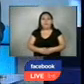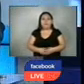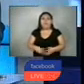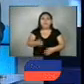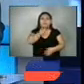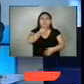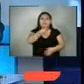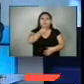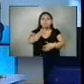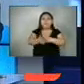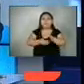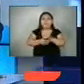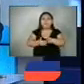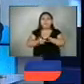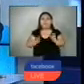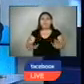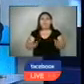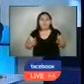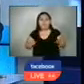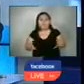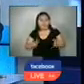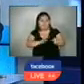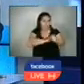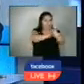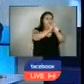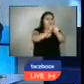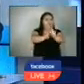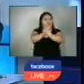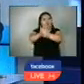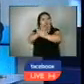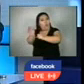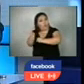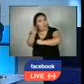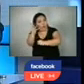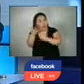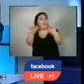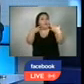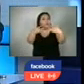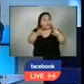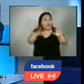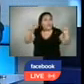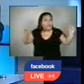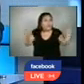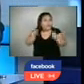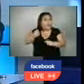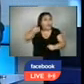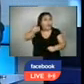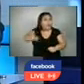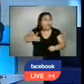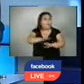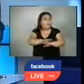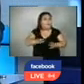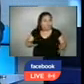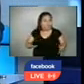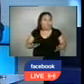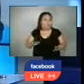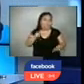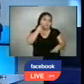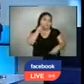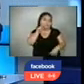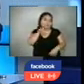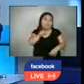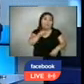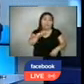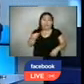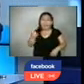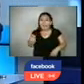Iniciamos con la información y ante el surgimiento de nuevas variantes de COVID-19 y luego de las festividades de Navidad y fin de año, ha incrementado el interés